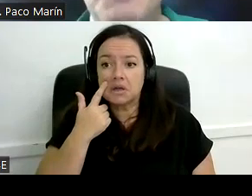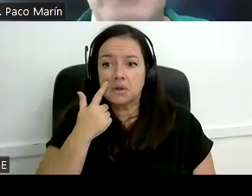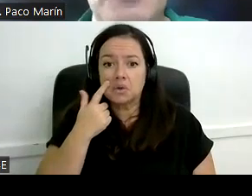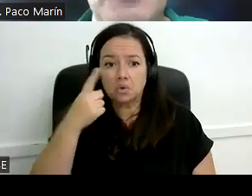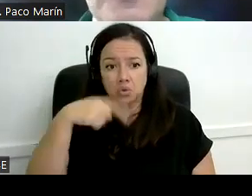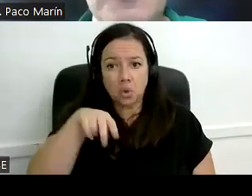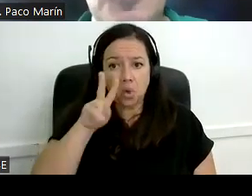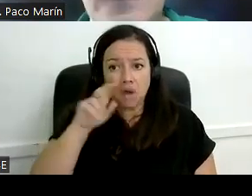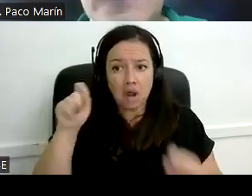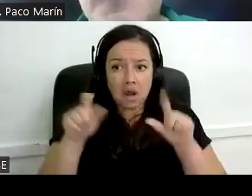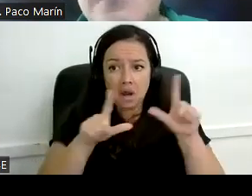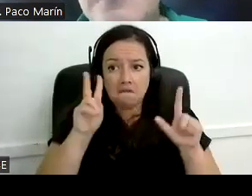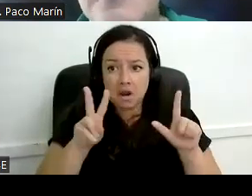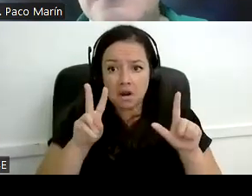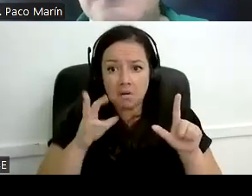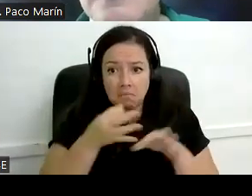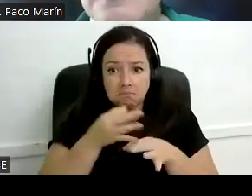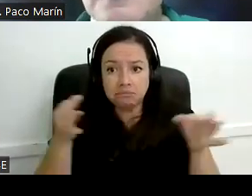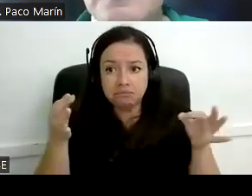ver la presentación correctamente?